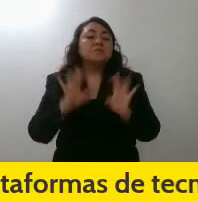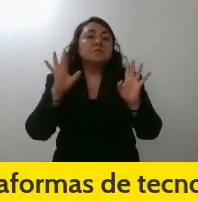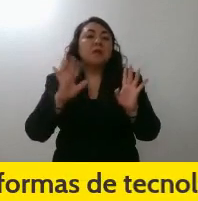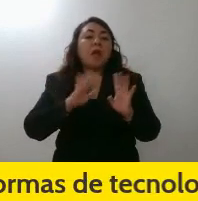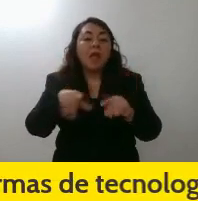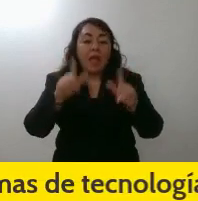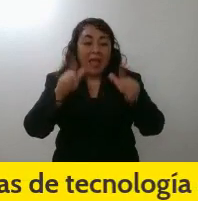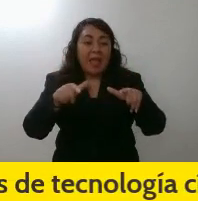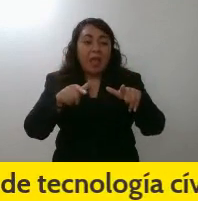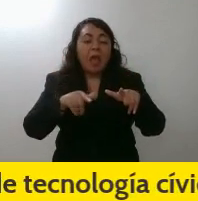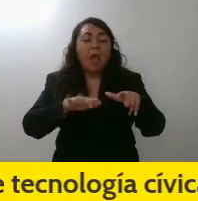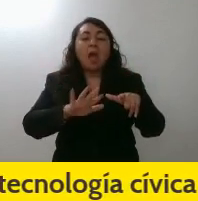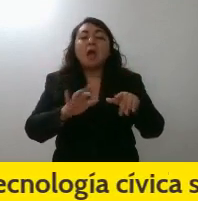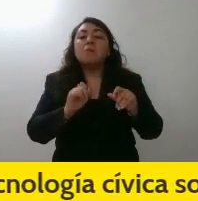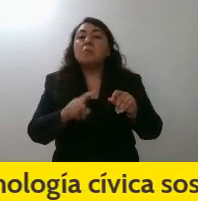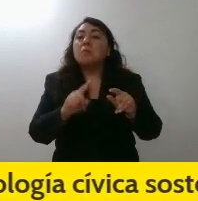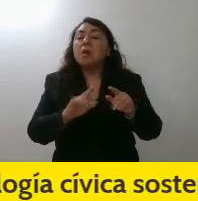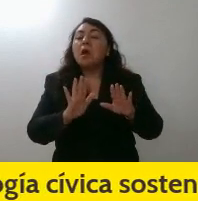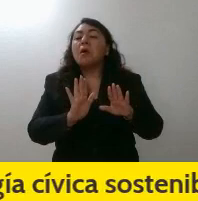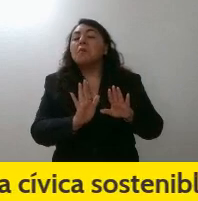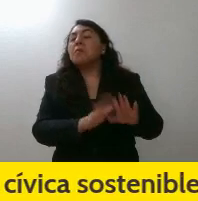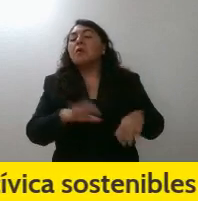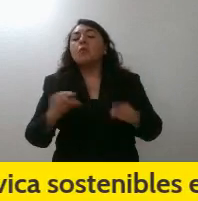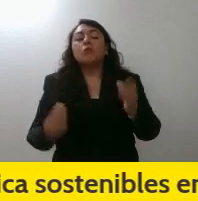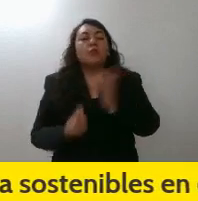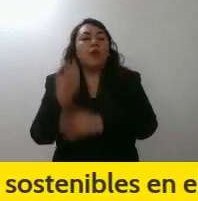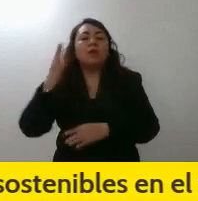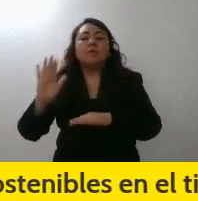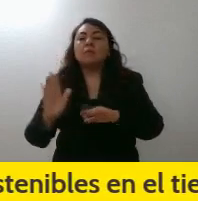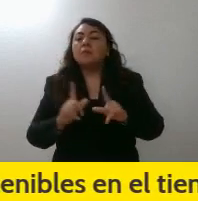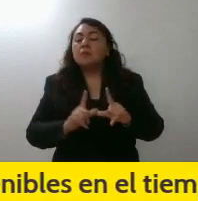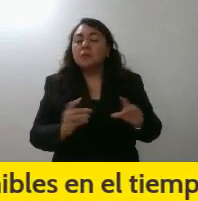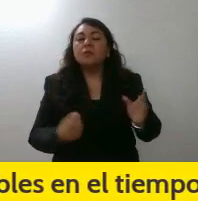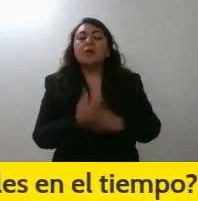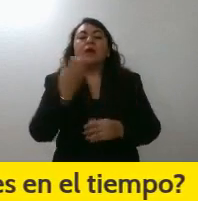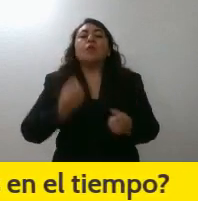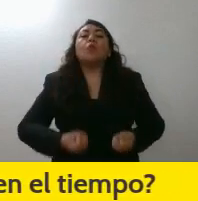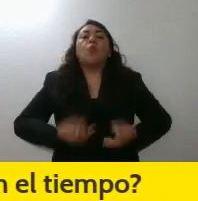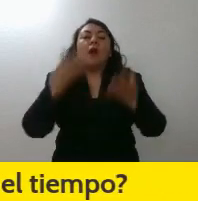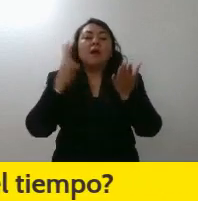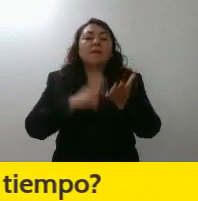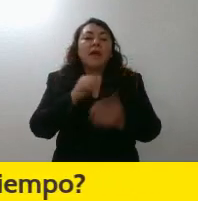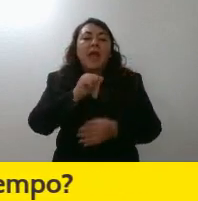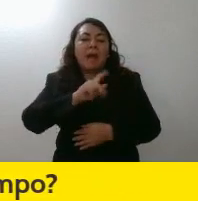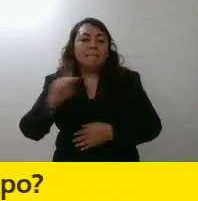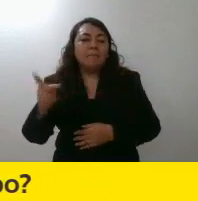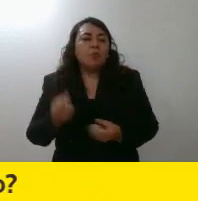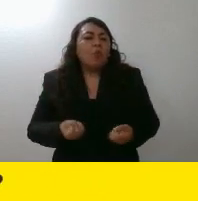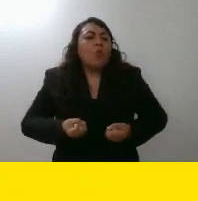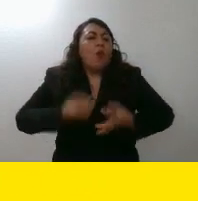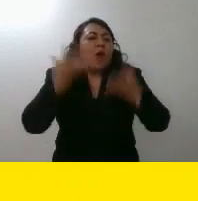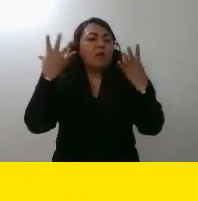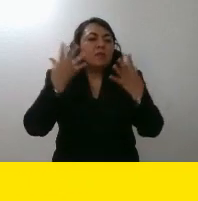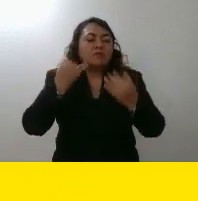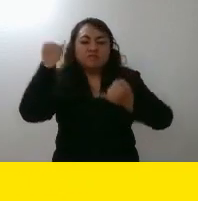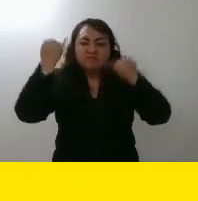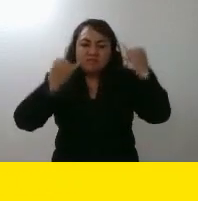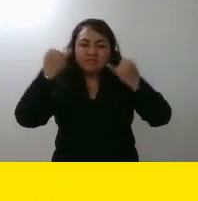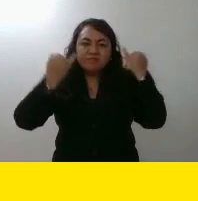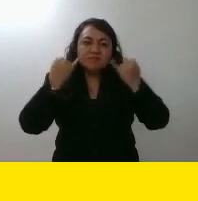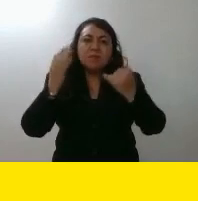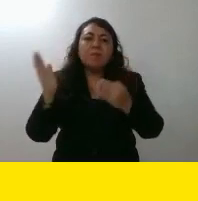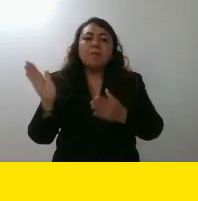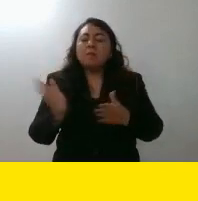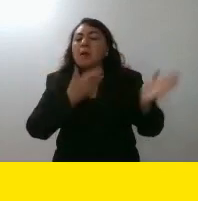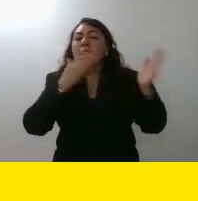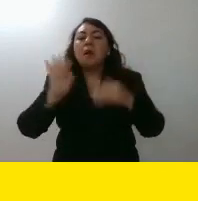obsoleta, ¿no? La tecnología. ¿Cuántas veces hemos visto en ese cementerio de aplicaciones algunas que han pasado